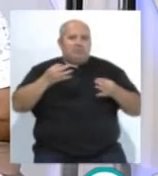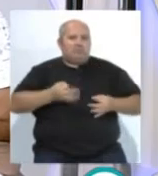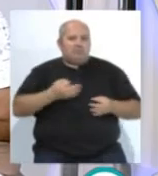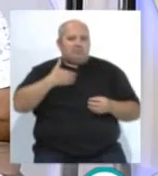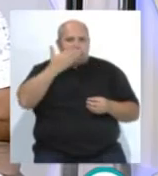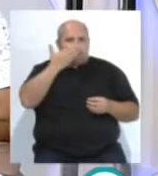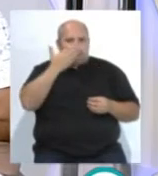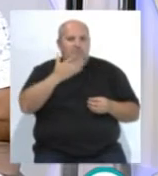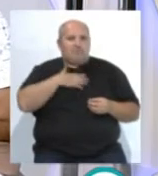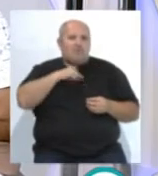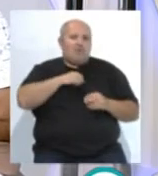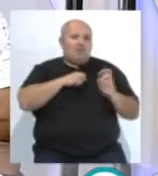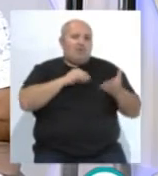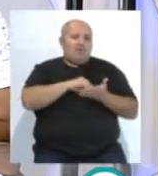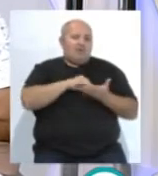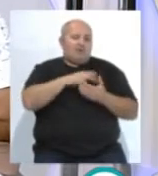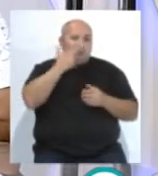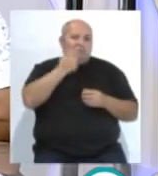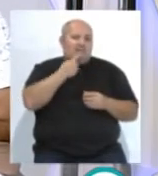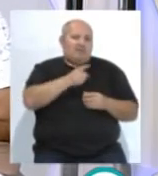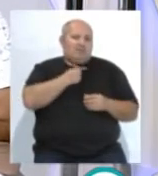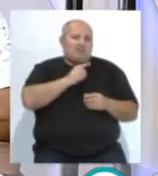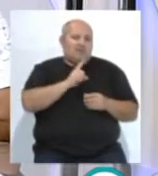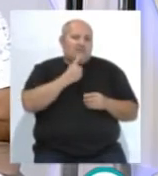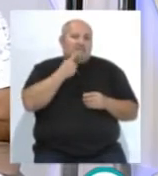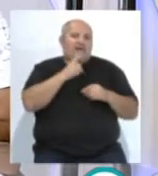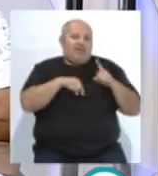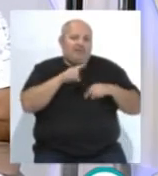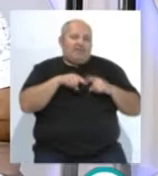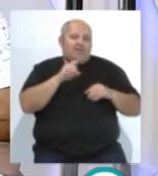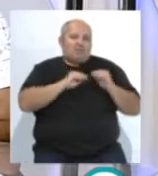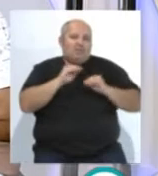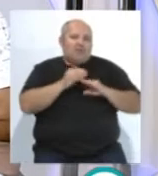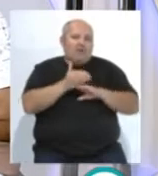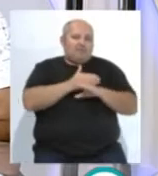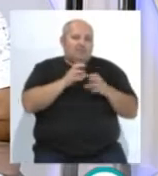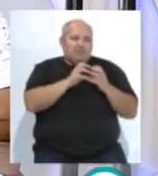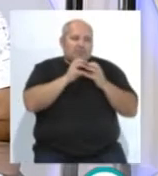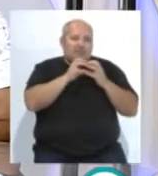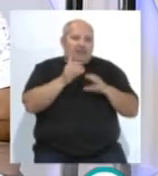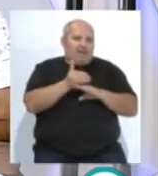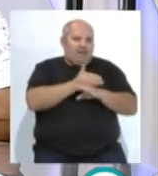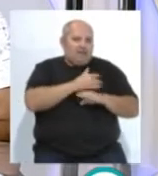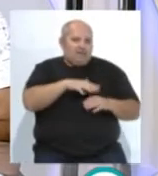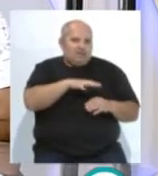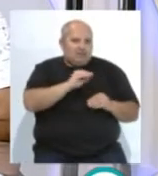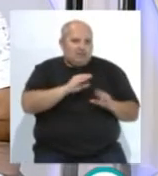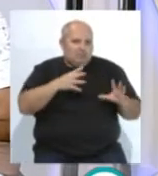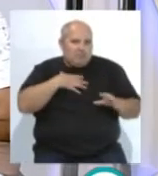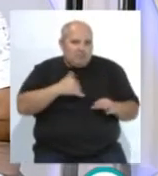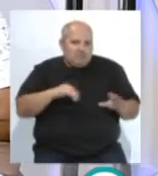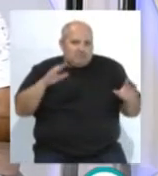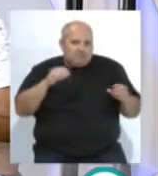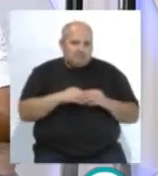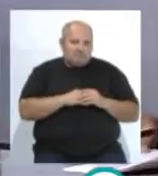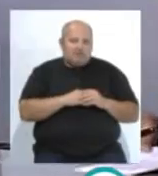no. Lo que pasa es que en otras ocasiones no le ha interesado decirlo y lo habrá solucionado en el interior, en vestuario, que es donde se arreglan las cosas. Como encima